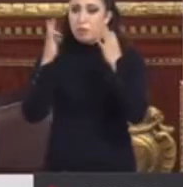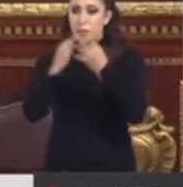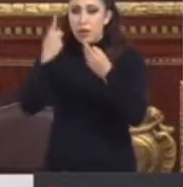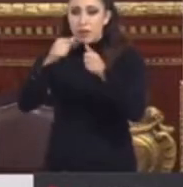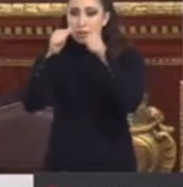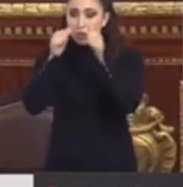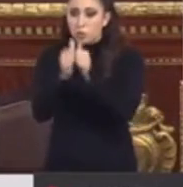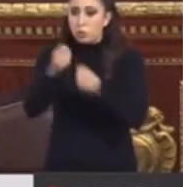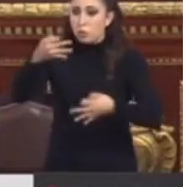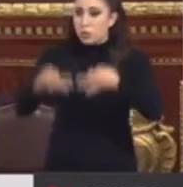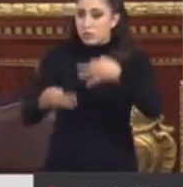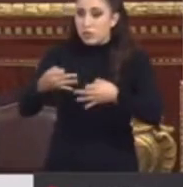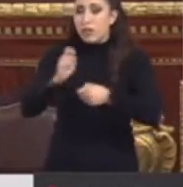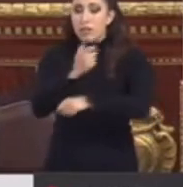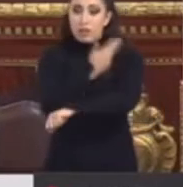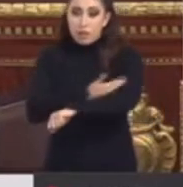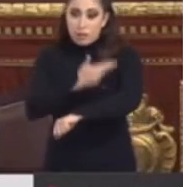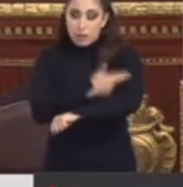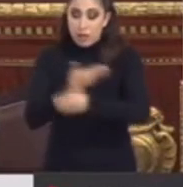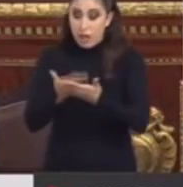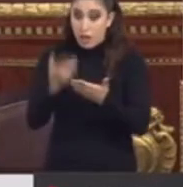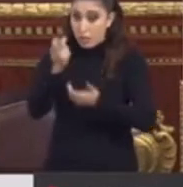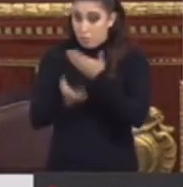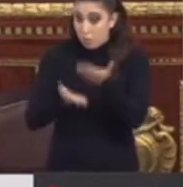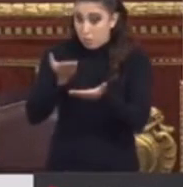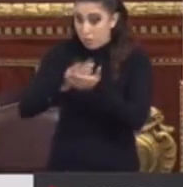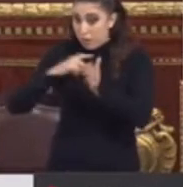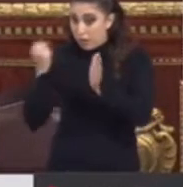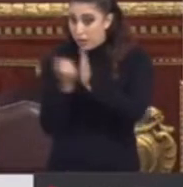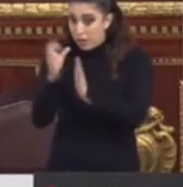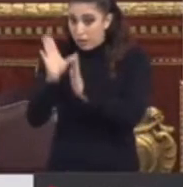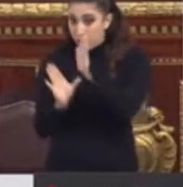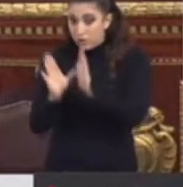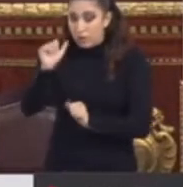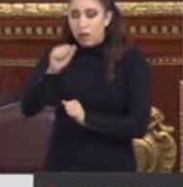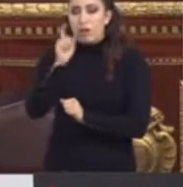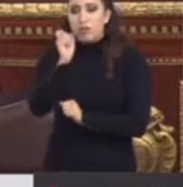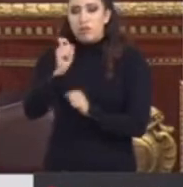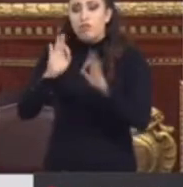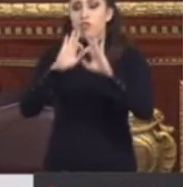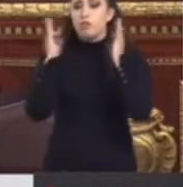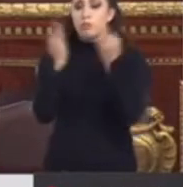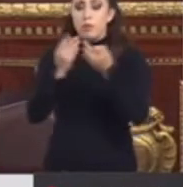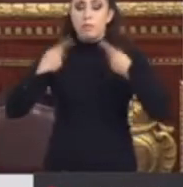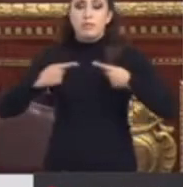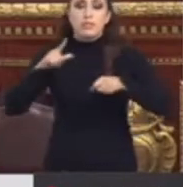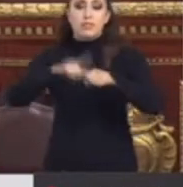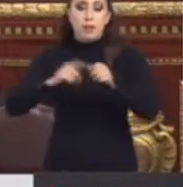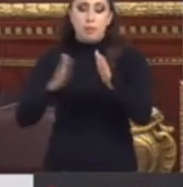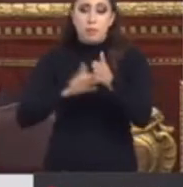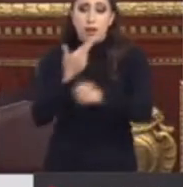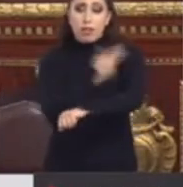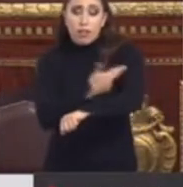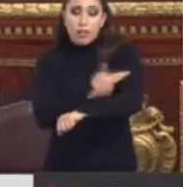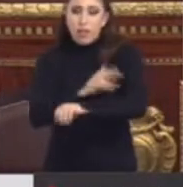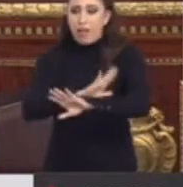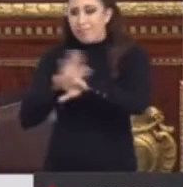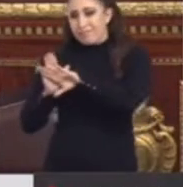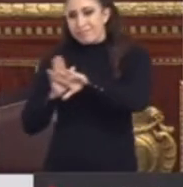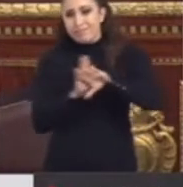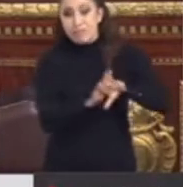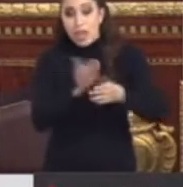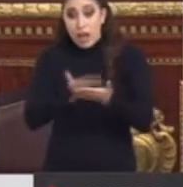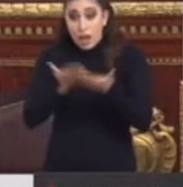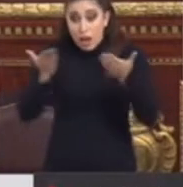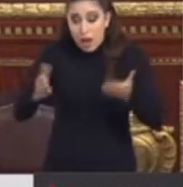Con esta reforma crearemos una opción al esquema tradicional presencial y de papel. Ahora, con la